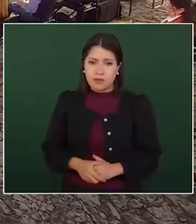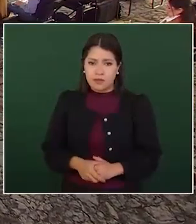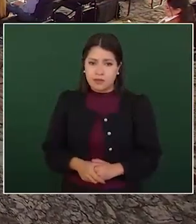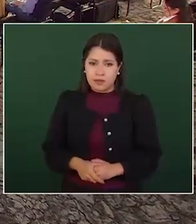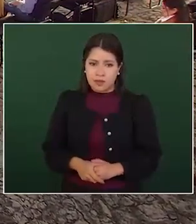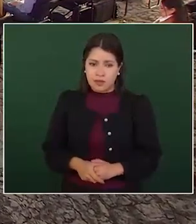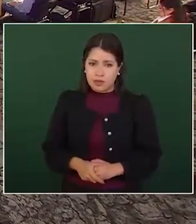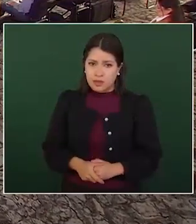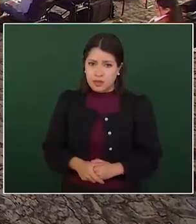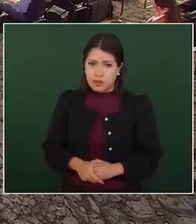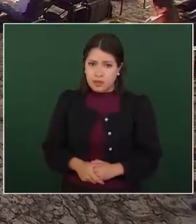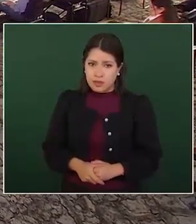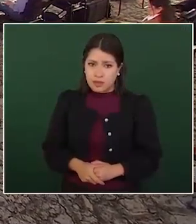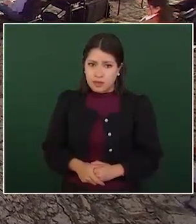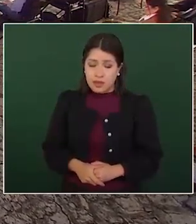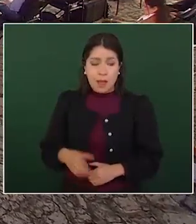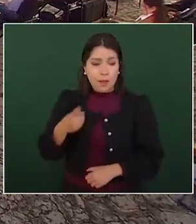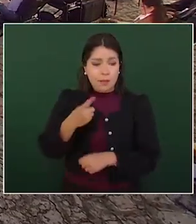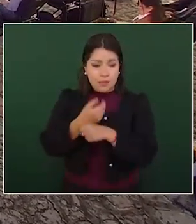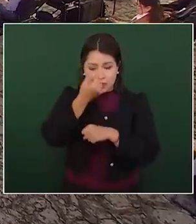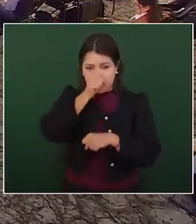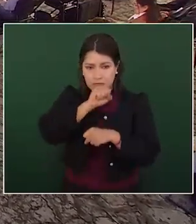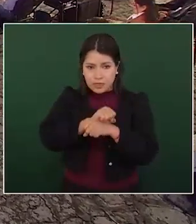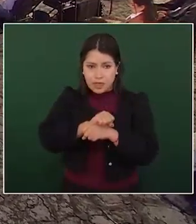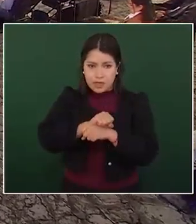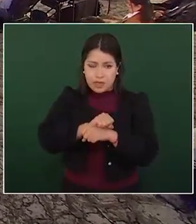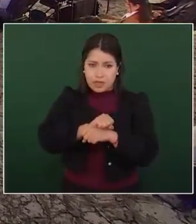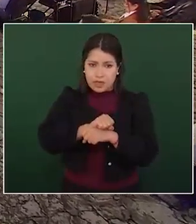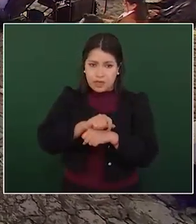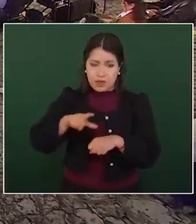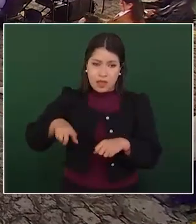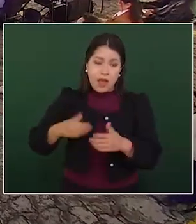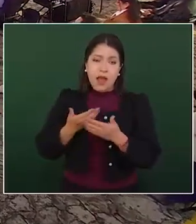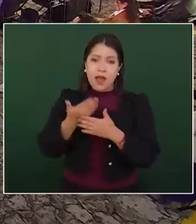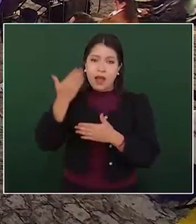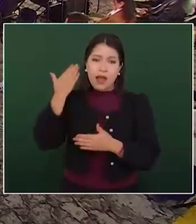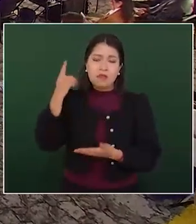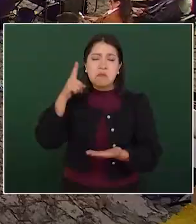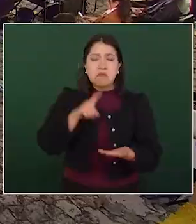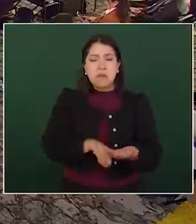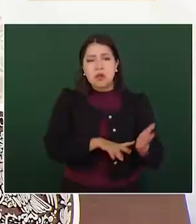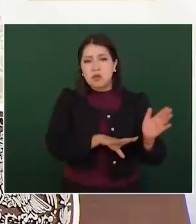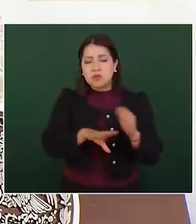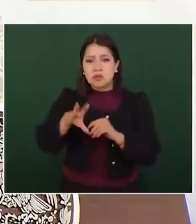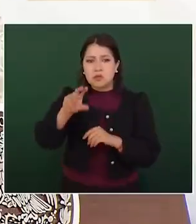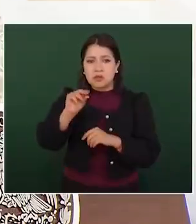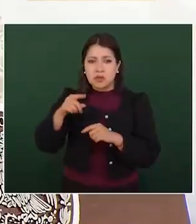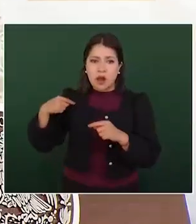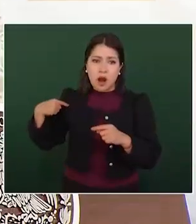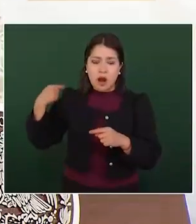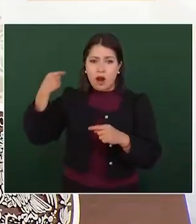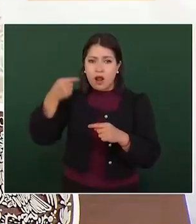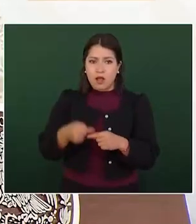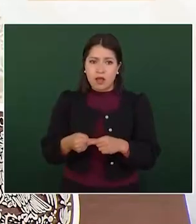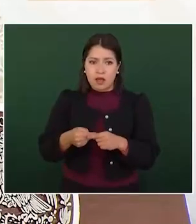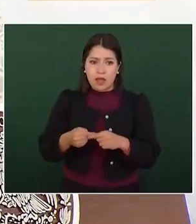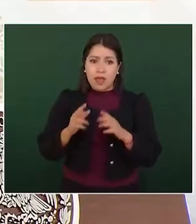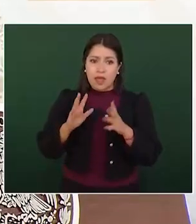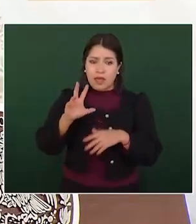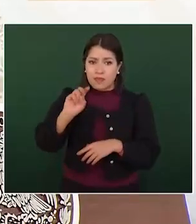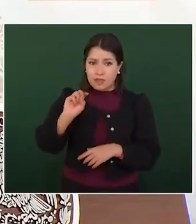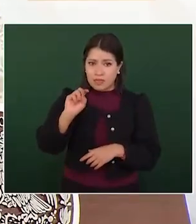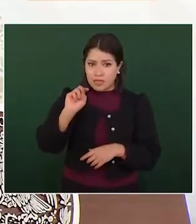desde la primera secretaria de Estado que hubo en México en 1980 y hasta hoy, somos 37